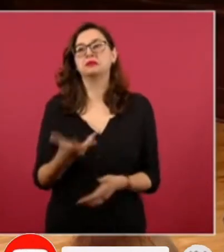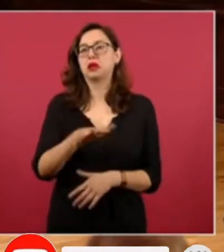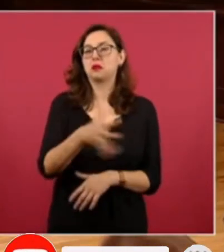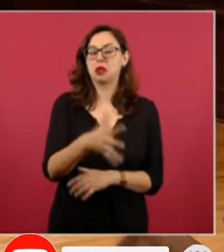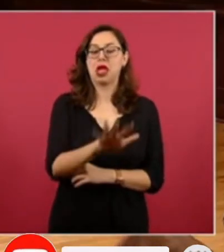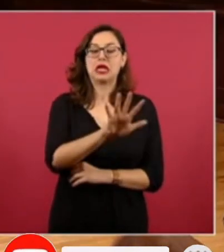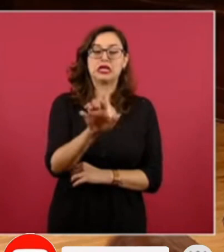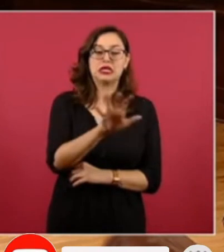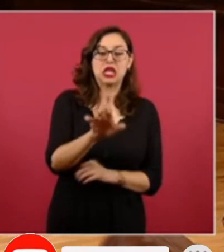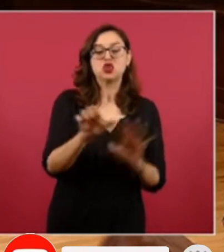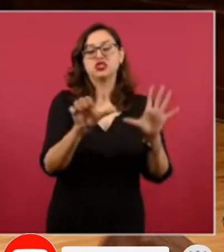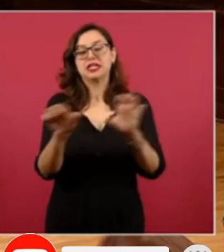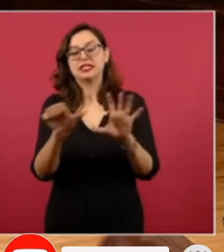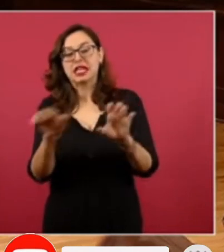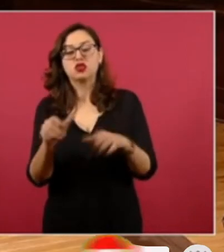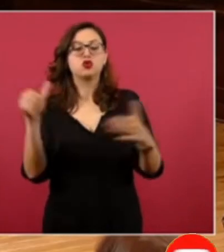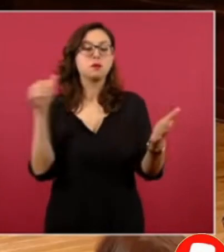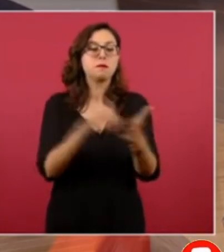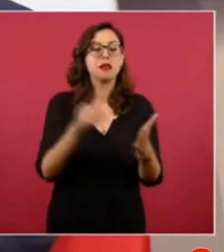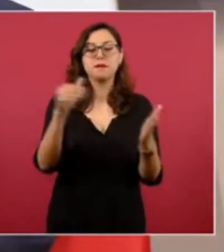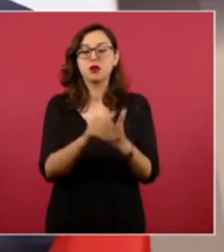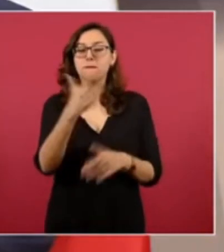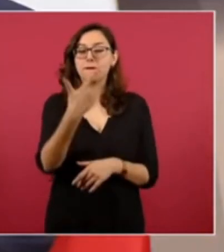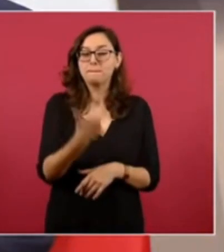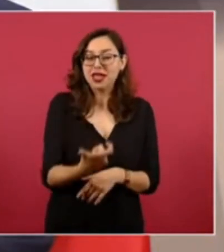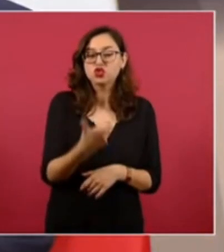600,000 millones de pesos al año.